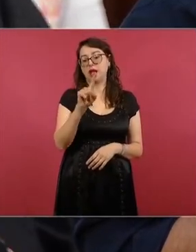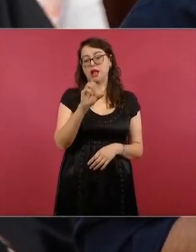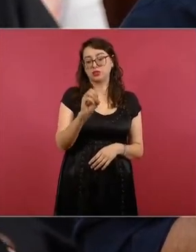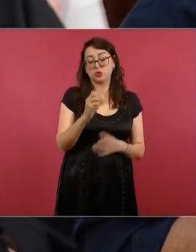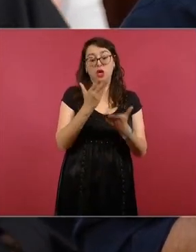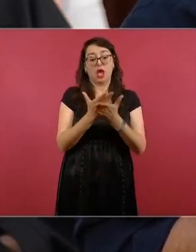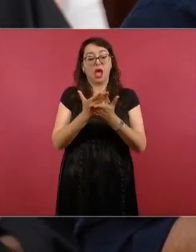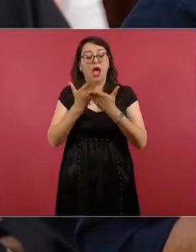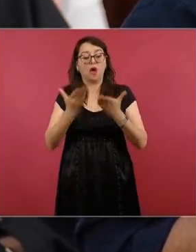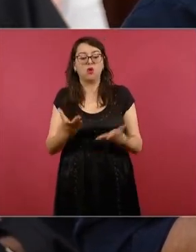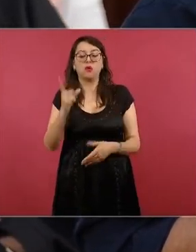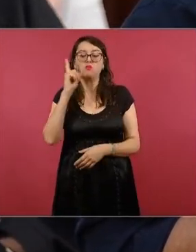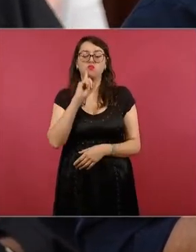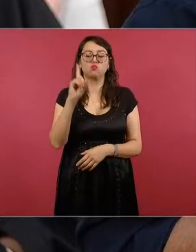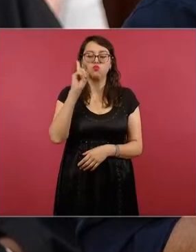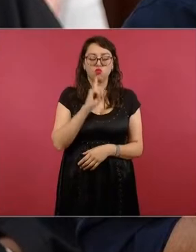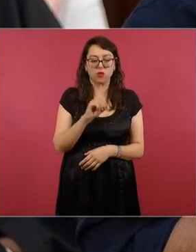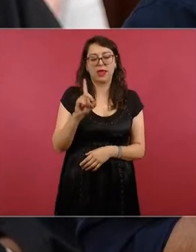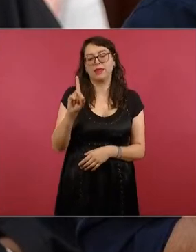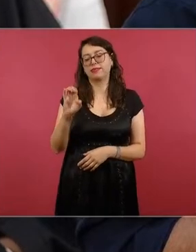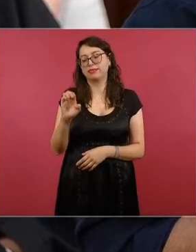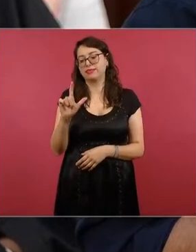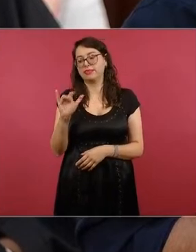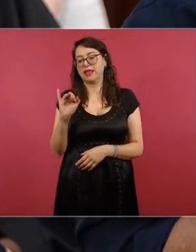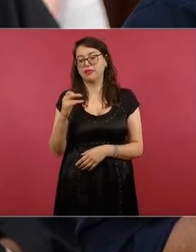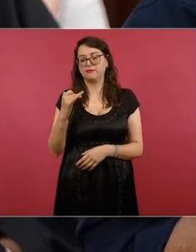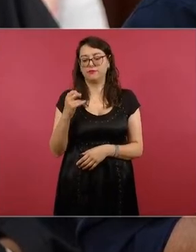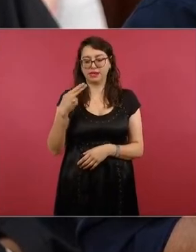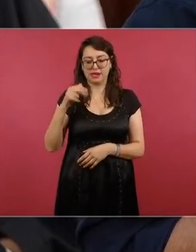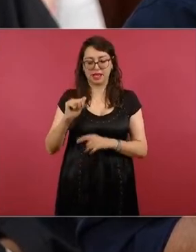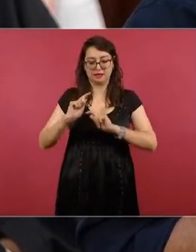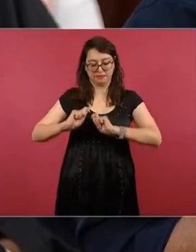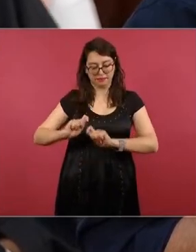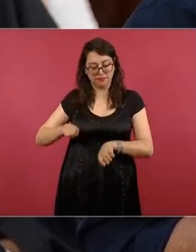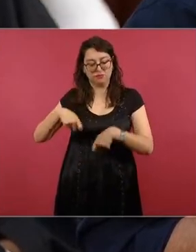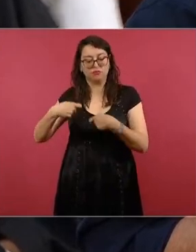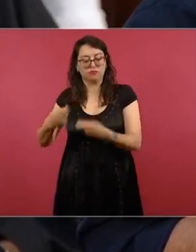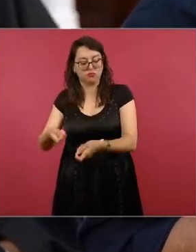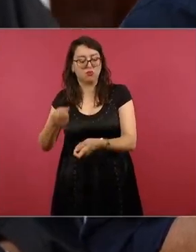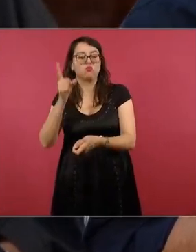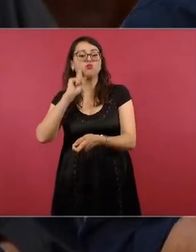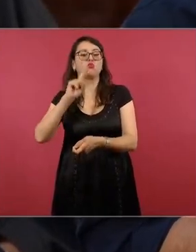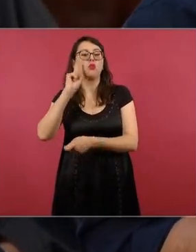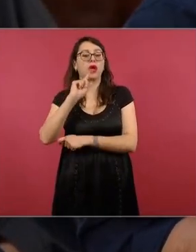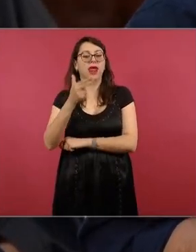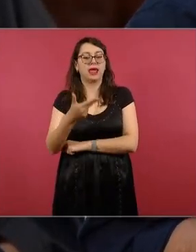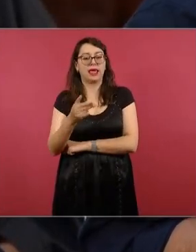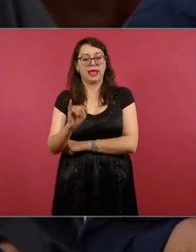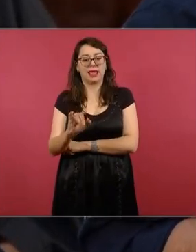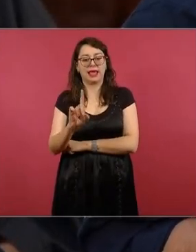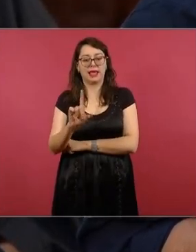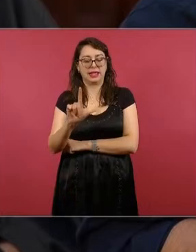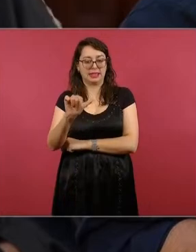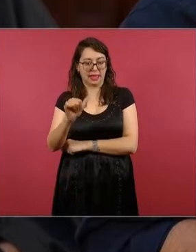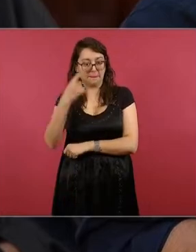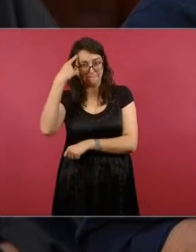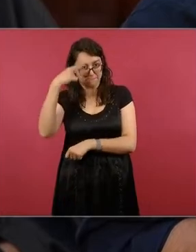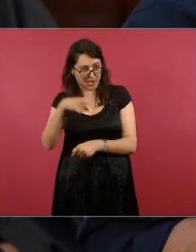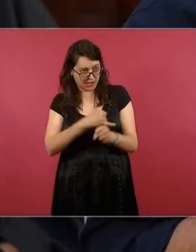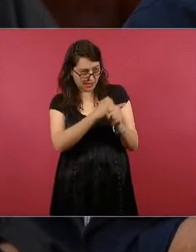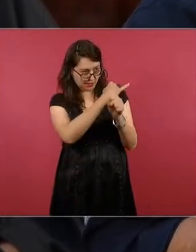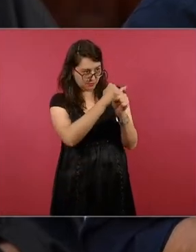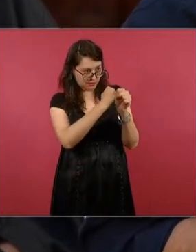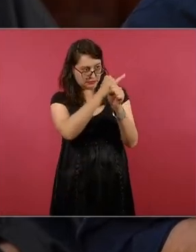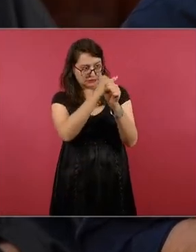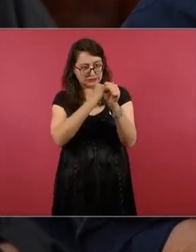de la Contraloría, Hilda Salazar, para colaborar con otros entes fiscalizadores en la revisión